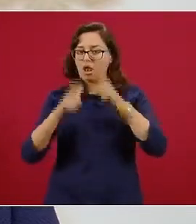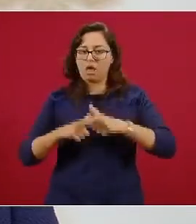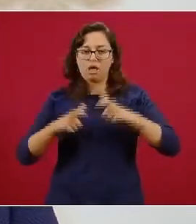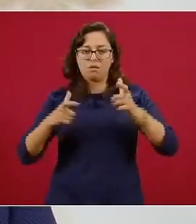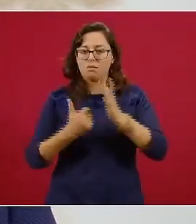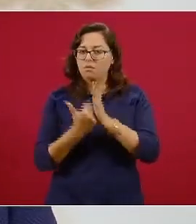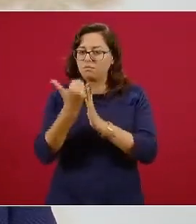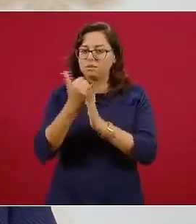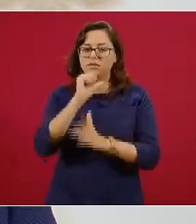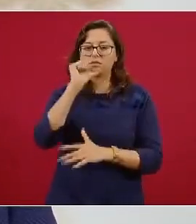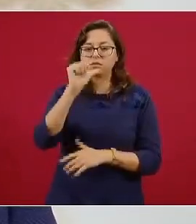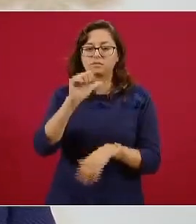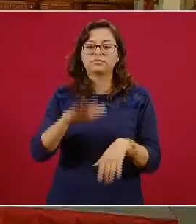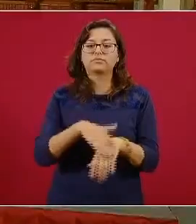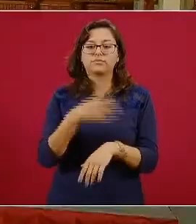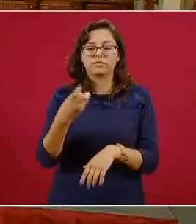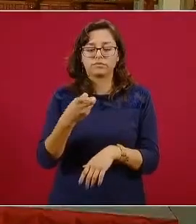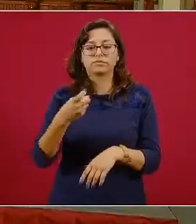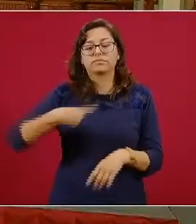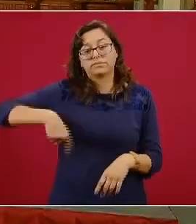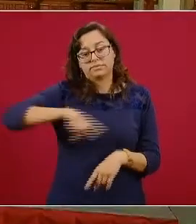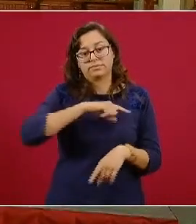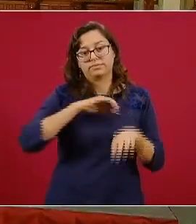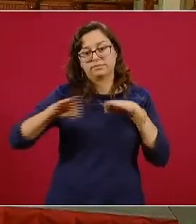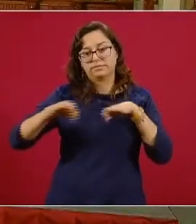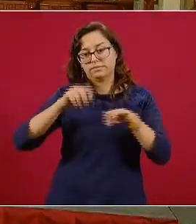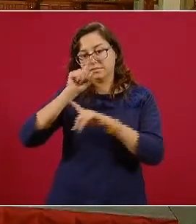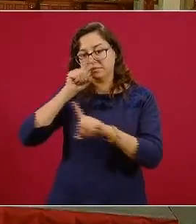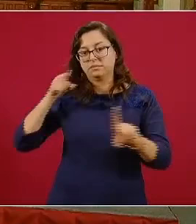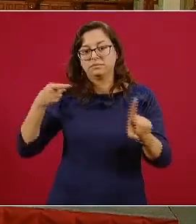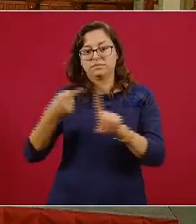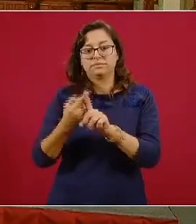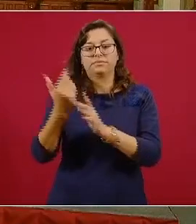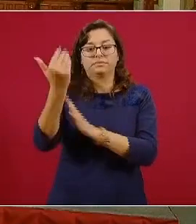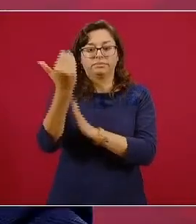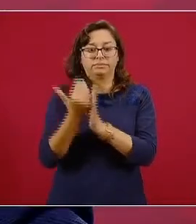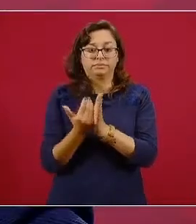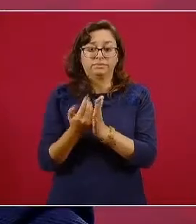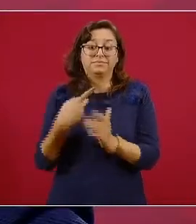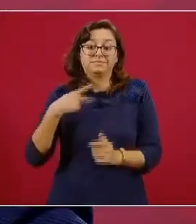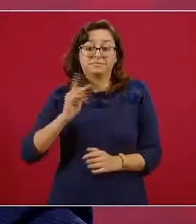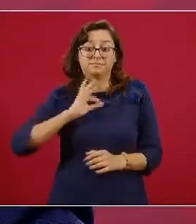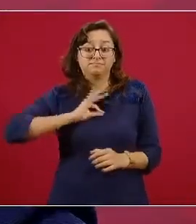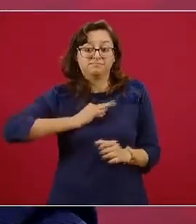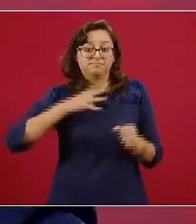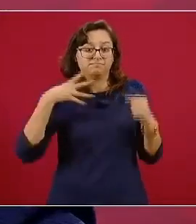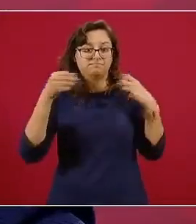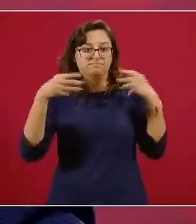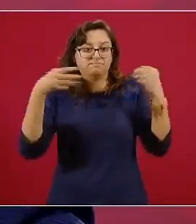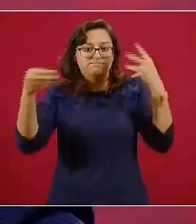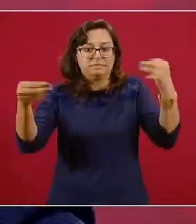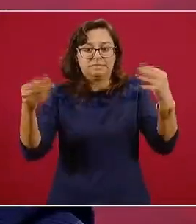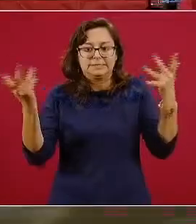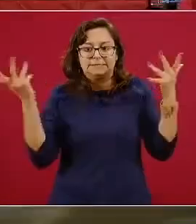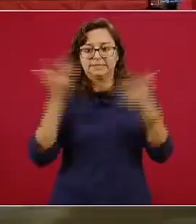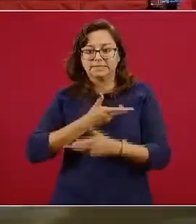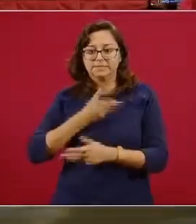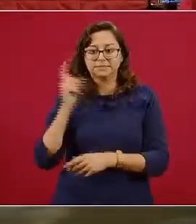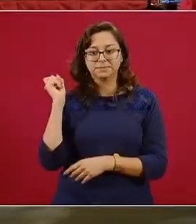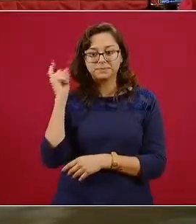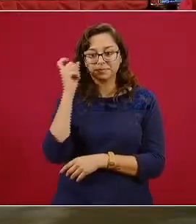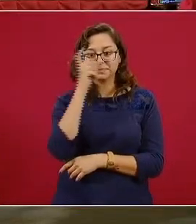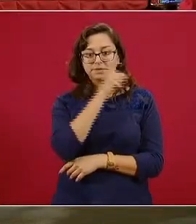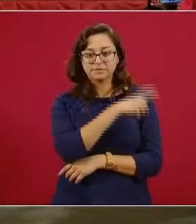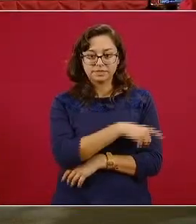porque obviamente nuestra tarea es que disminuyan, ¿no? Pero el COVID nos puso en una situación muy complicada, así